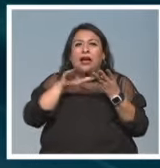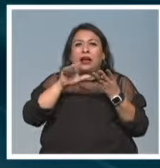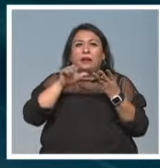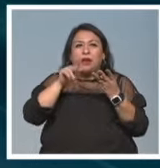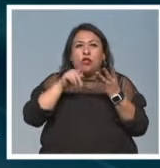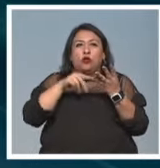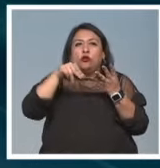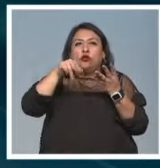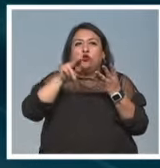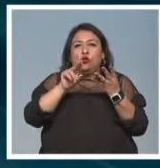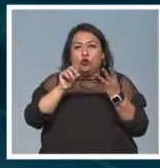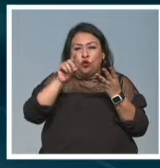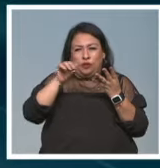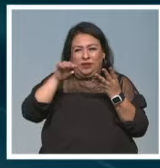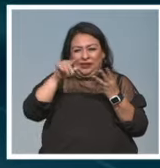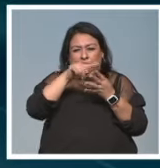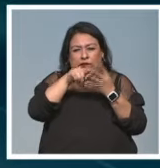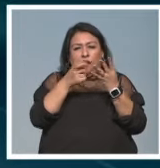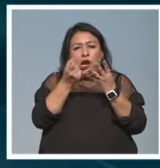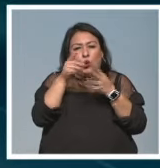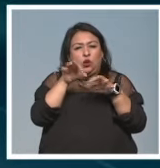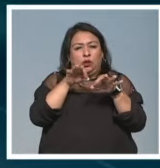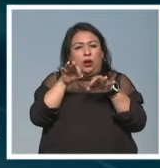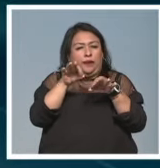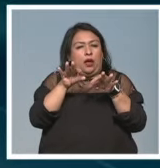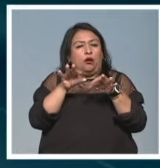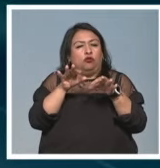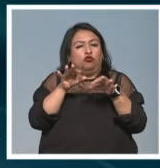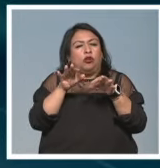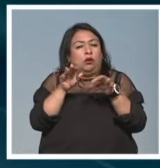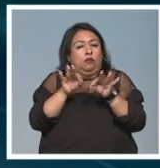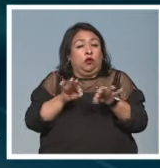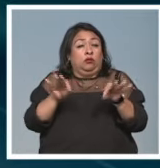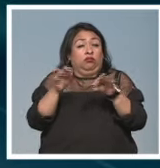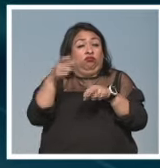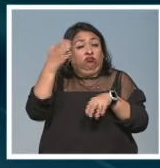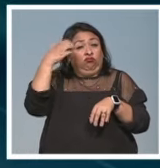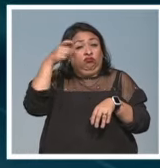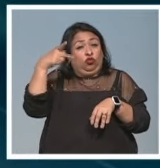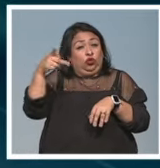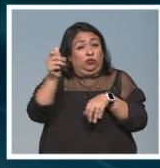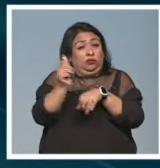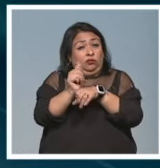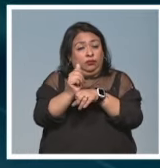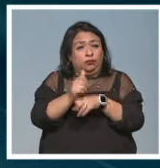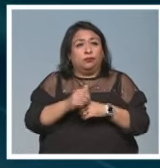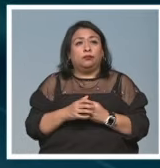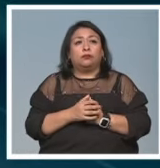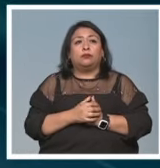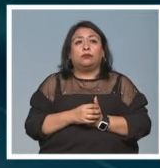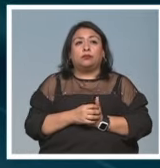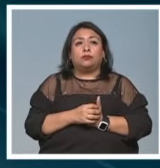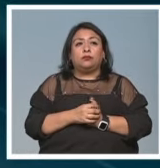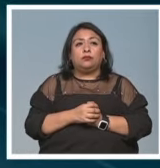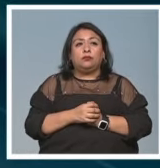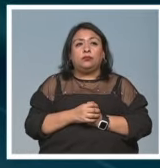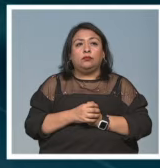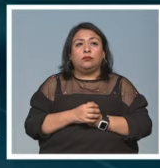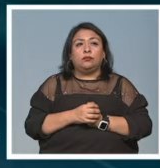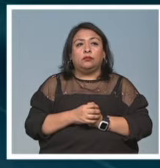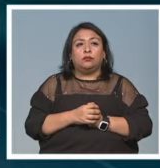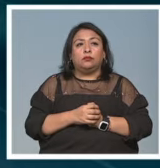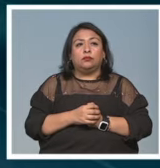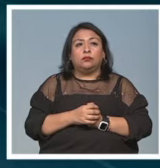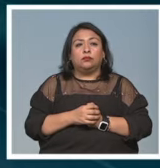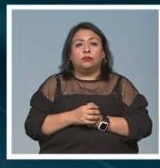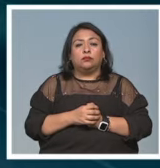Nudo Mixteco son algunos de sus trabajos más destacados en su carrera. Yo te pedí que me llevaras porque ya te extrañaba tanto que apenas